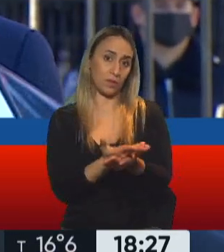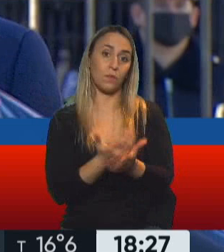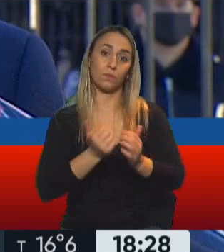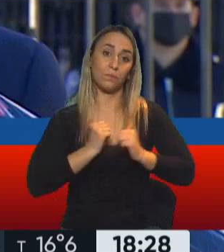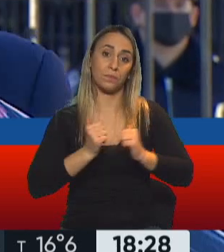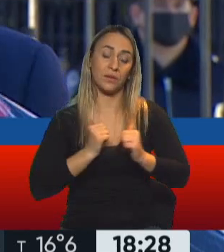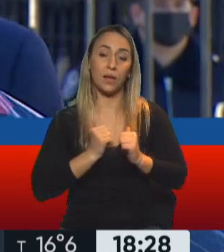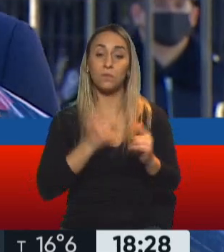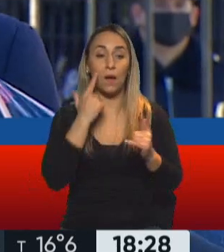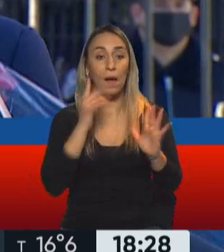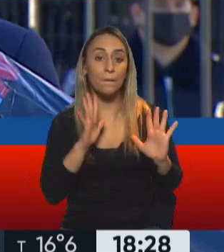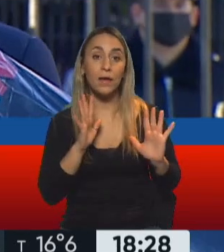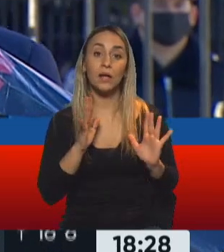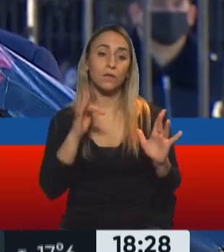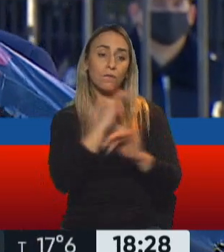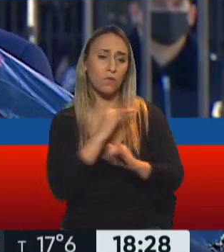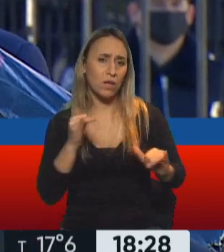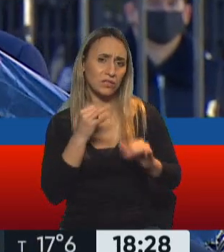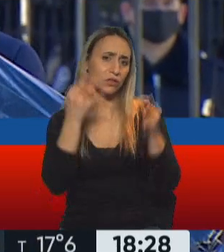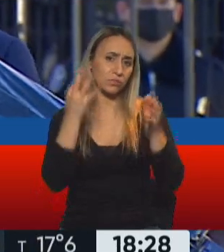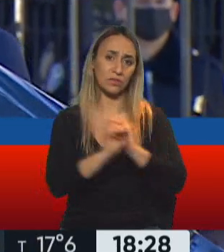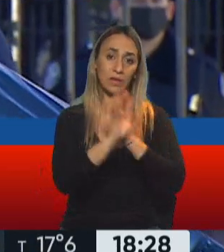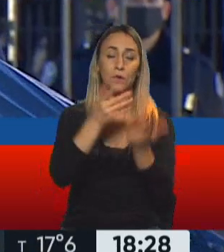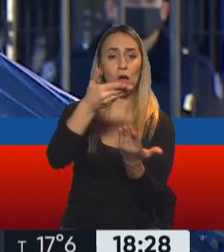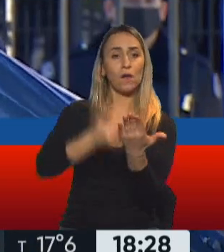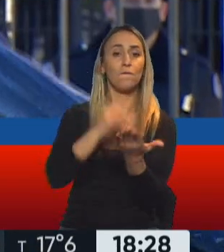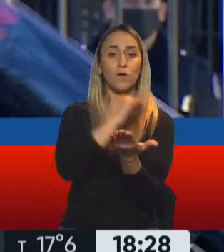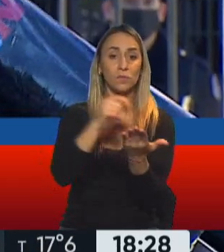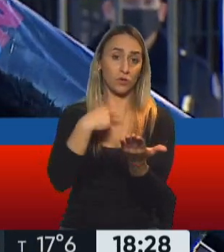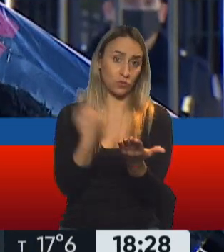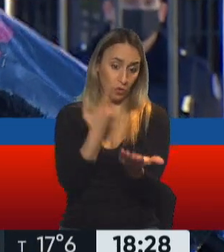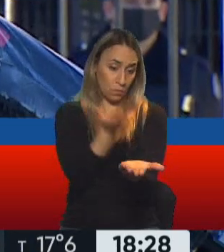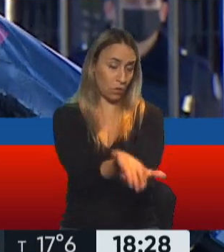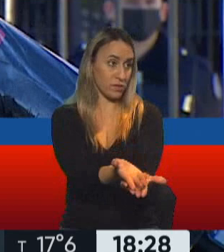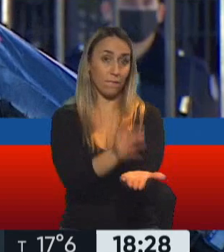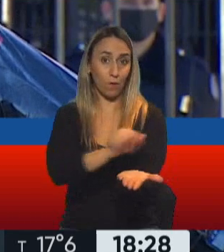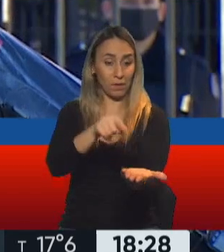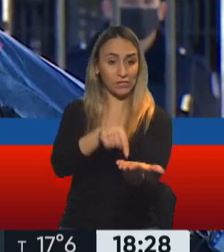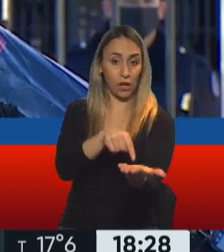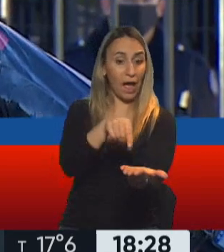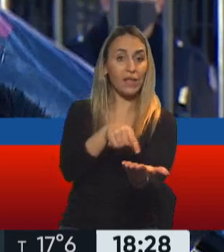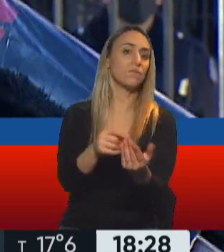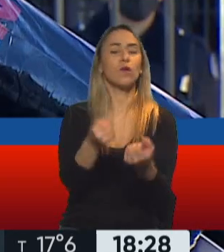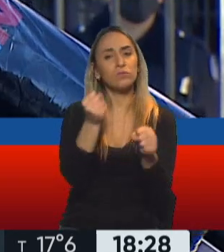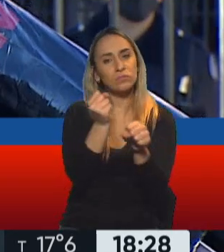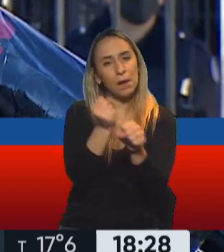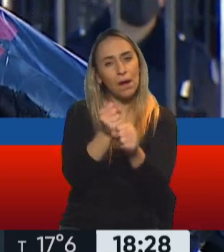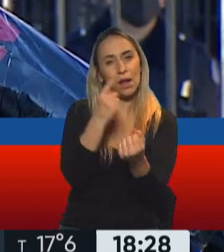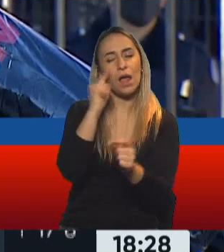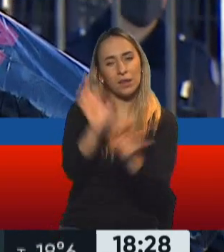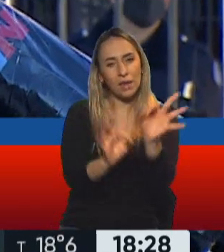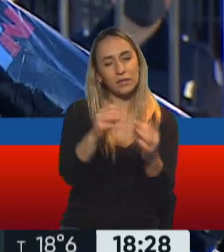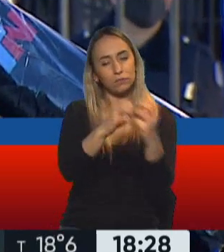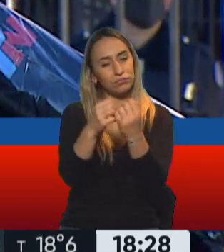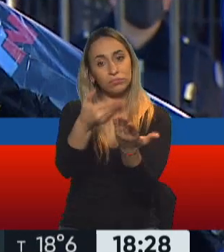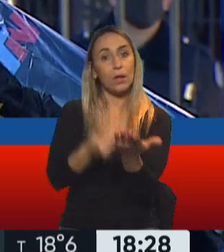aportar información y que se trabaje sobre la información que nosotros planteamos y que de alguna manera este